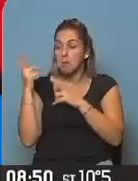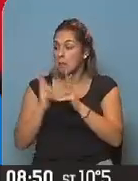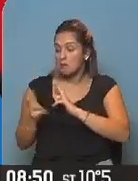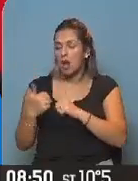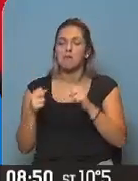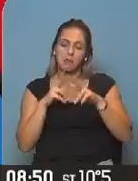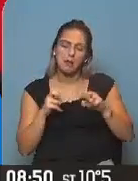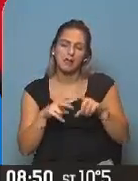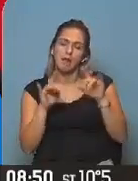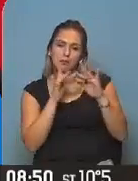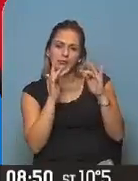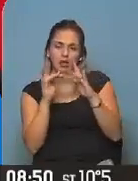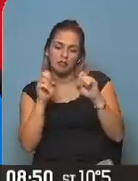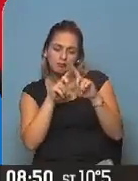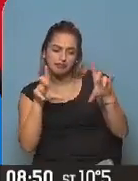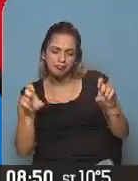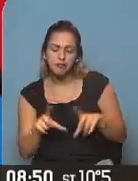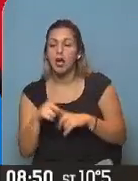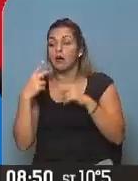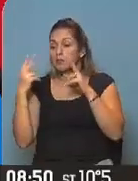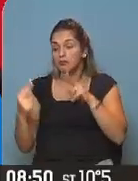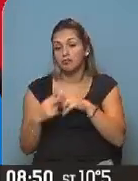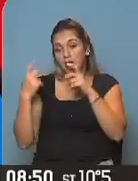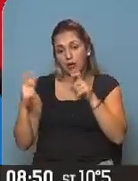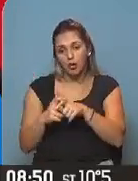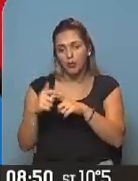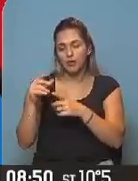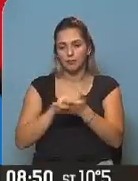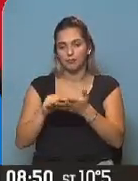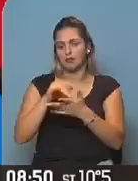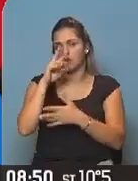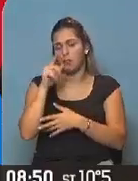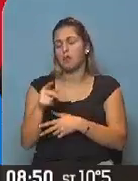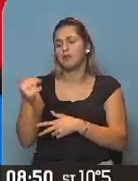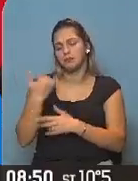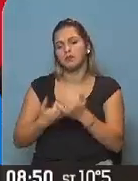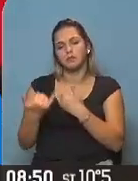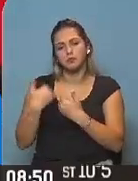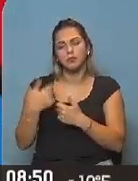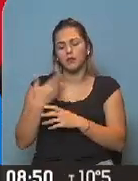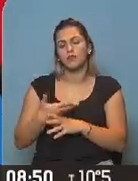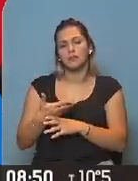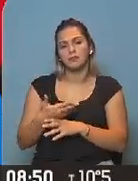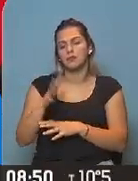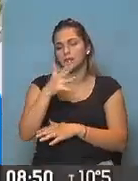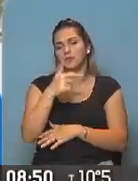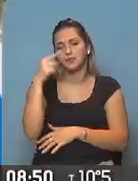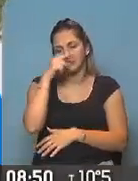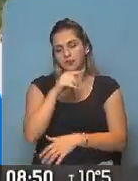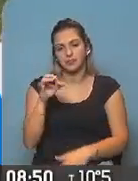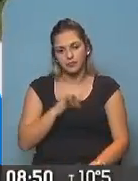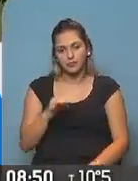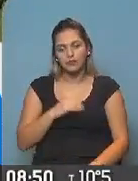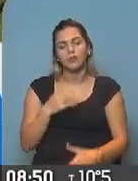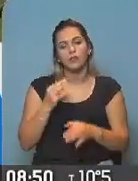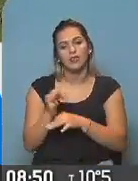con Alberto Sarlo en su oficina en La Plata, y en una charla muy sentida me cuenta que hace 7 años da